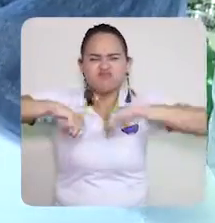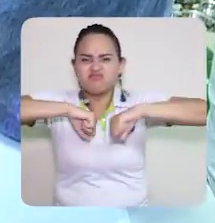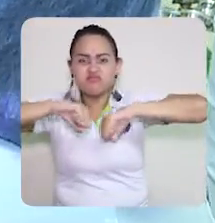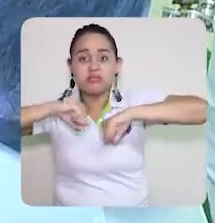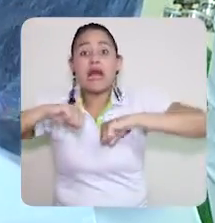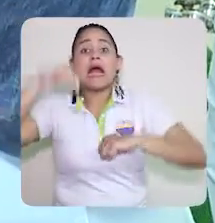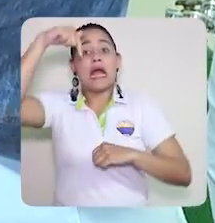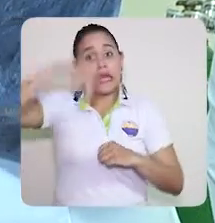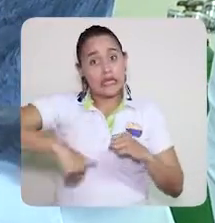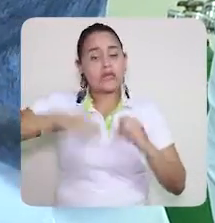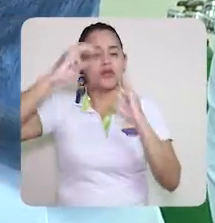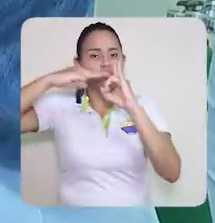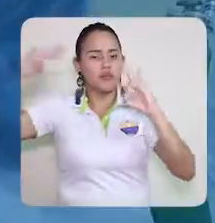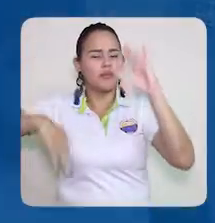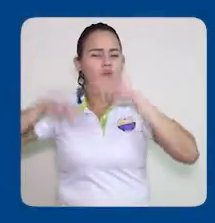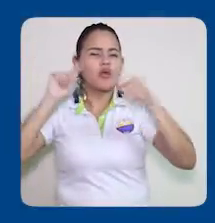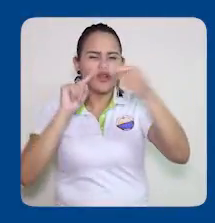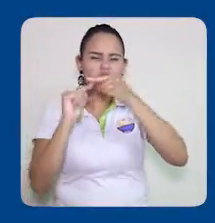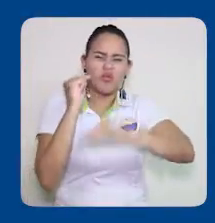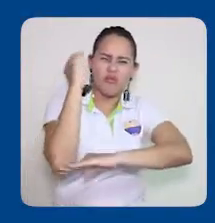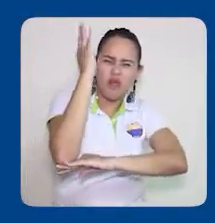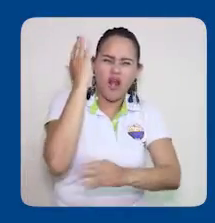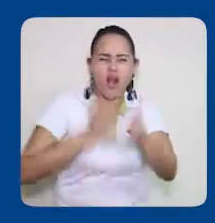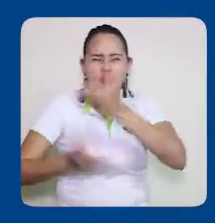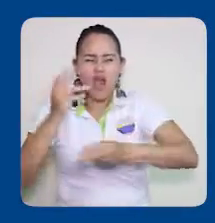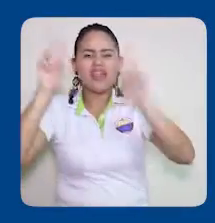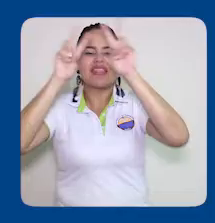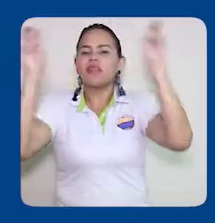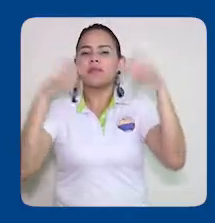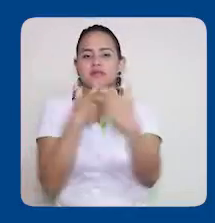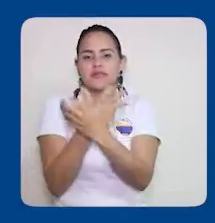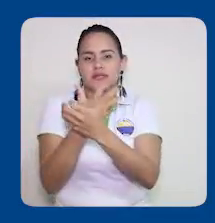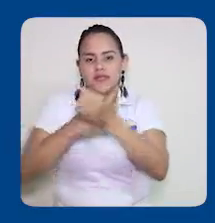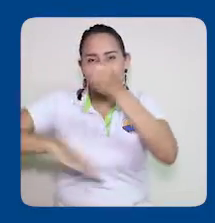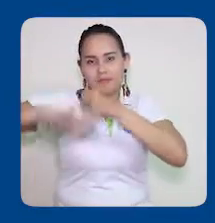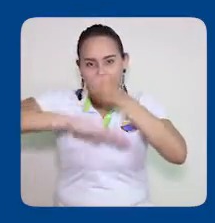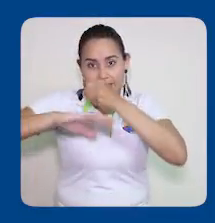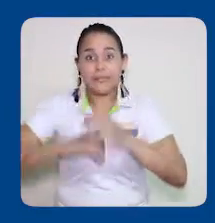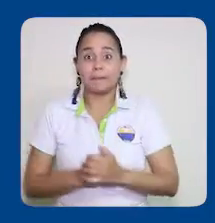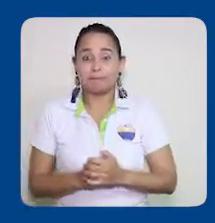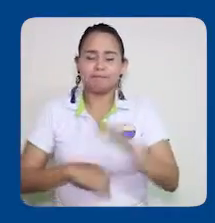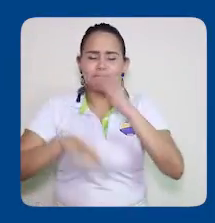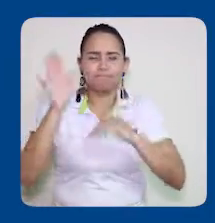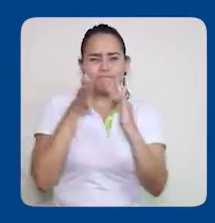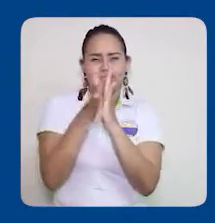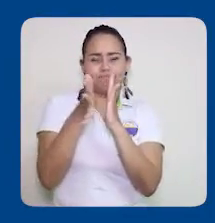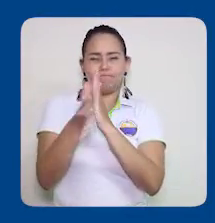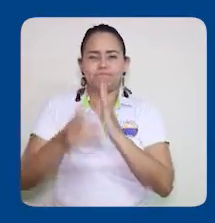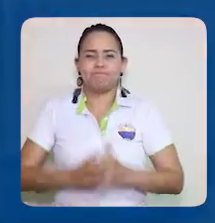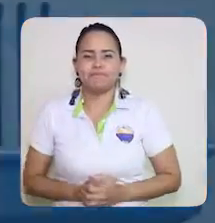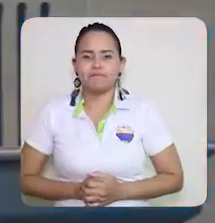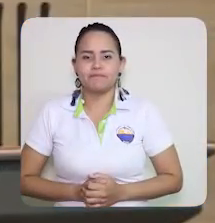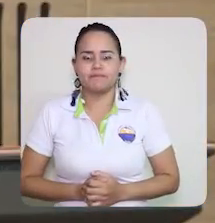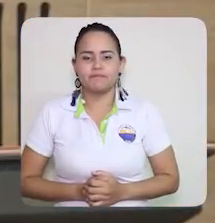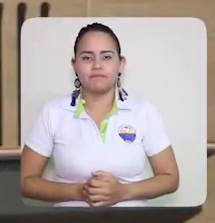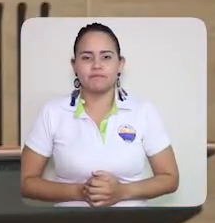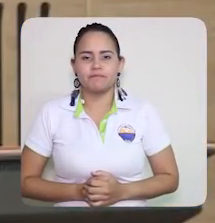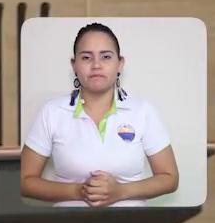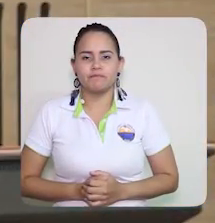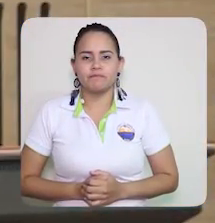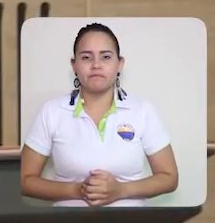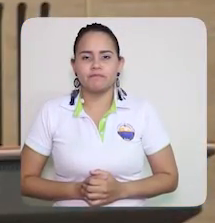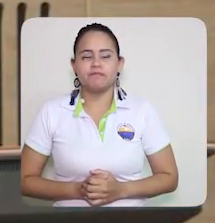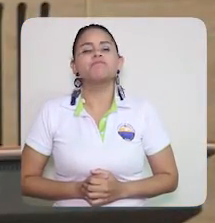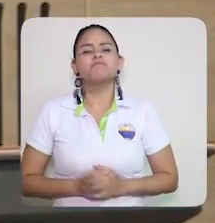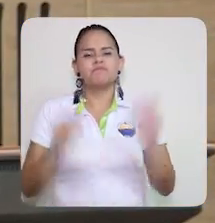del Magdalena realizó la apertura del primer simposio internacional en ciencias básicas, investigación translacional e industria. Hombre, es el